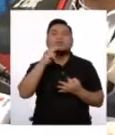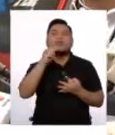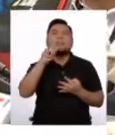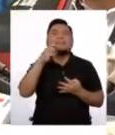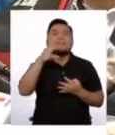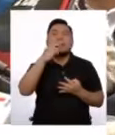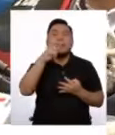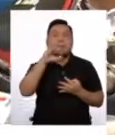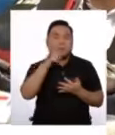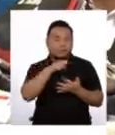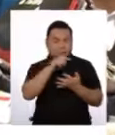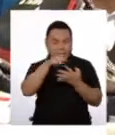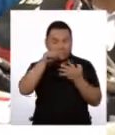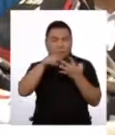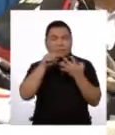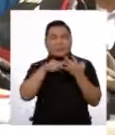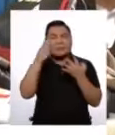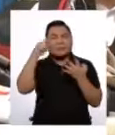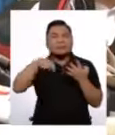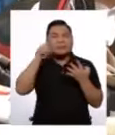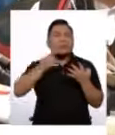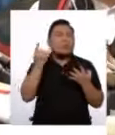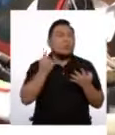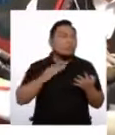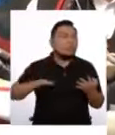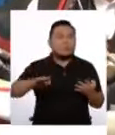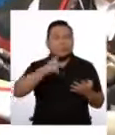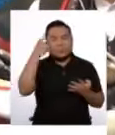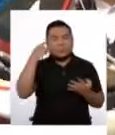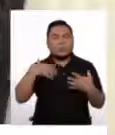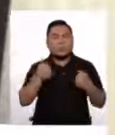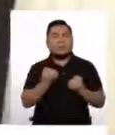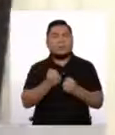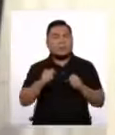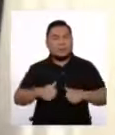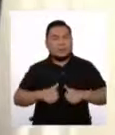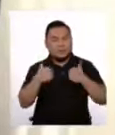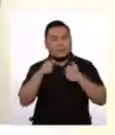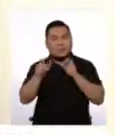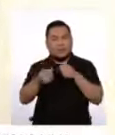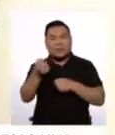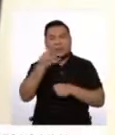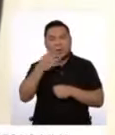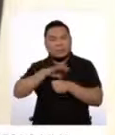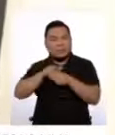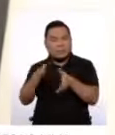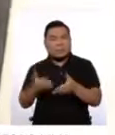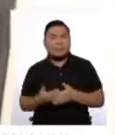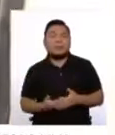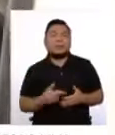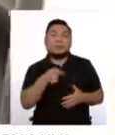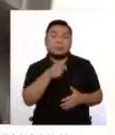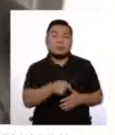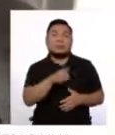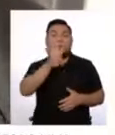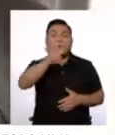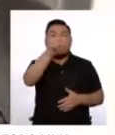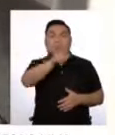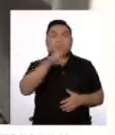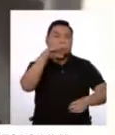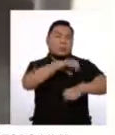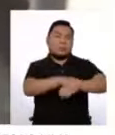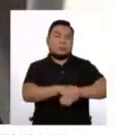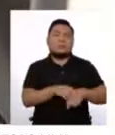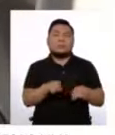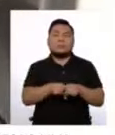productos que están de necesidad pública ahorita para salvar la vida de las personas. Además, la Ederíncri intervino a cuatro personas, incluidos